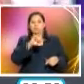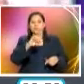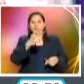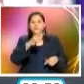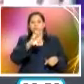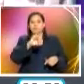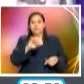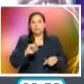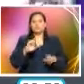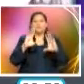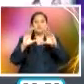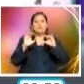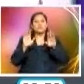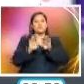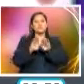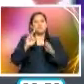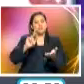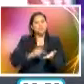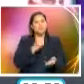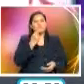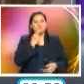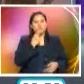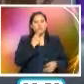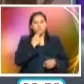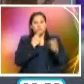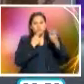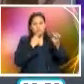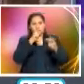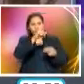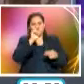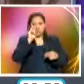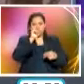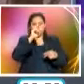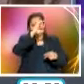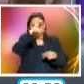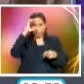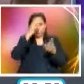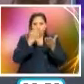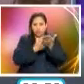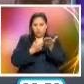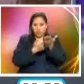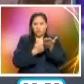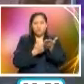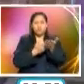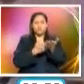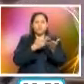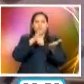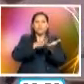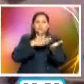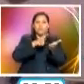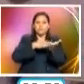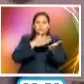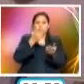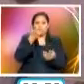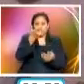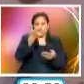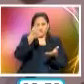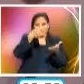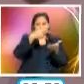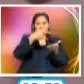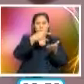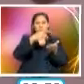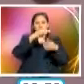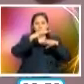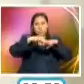cómo regenerar esto. Aquí vemos también unos dibujos hechos con papel moneda, ¿no? Sí. En